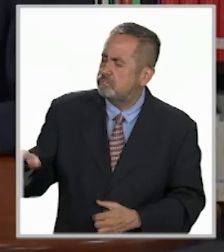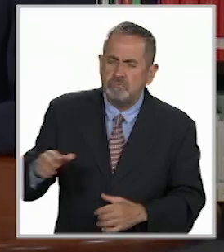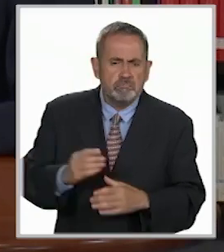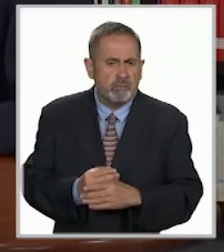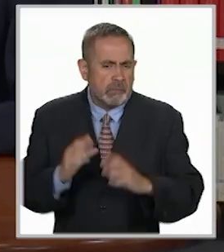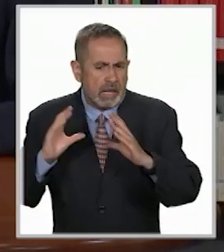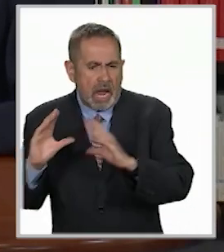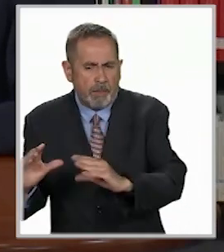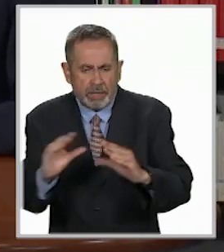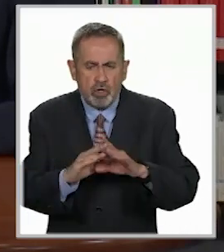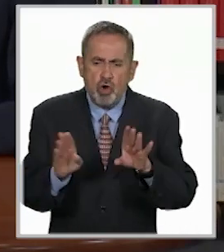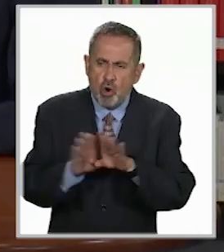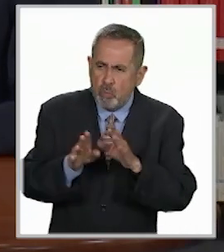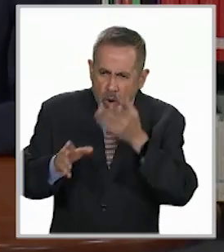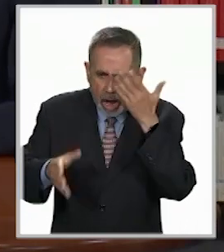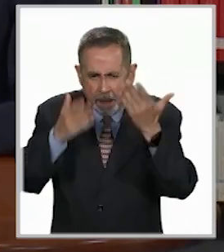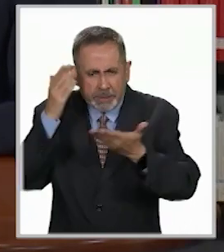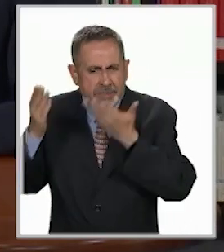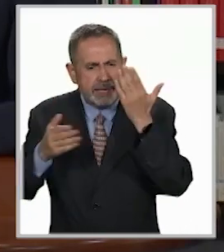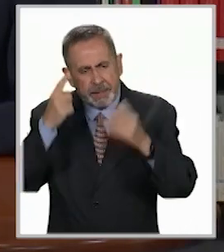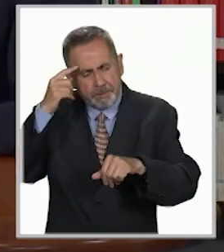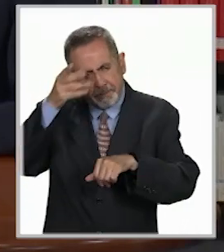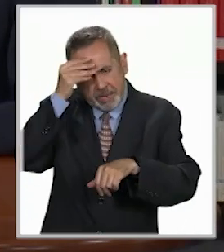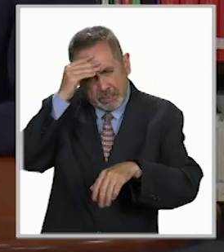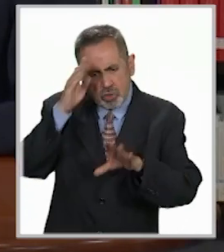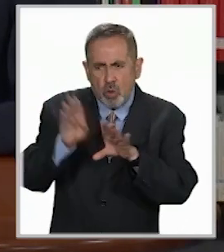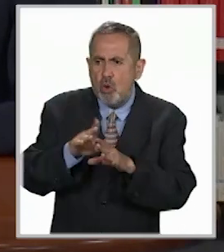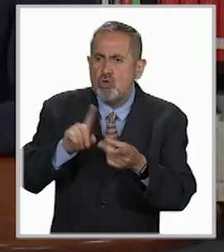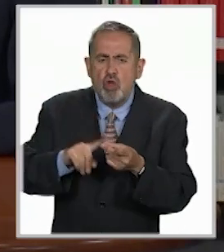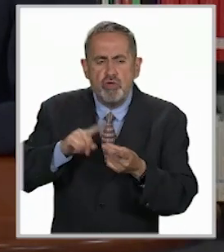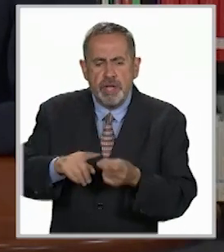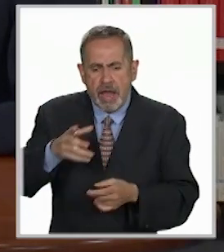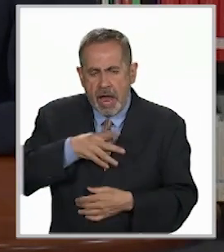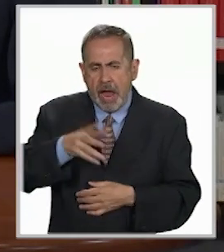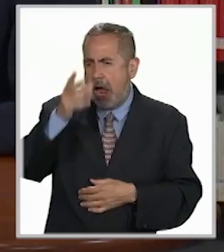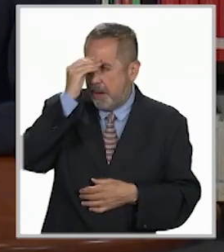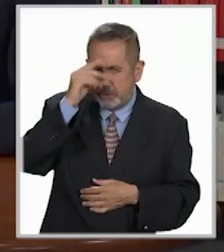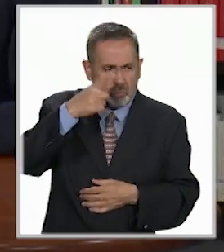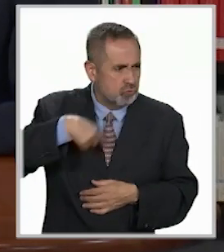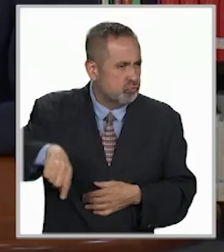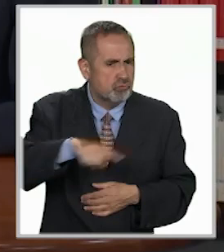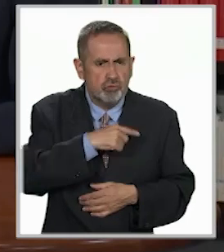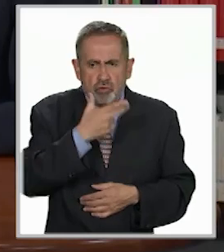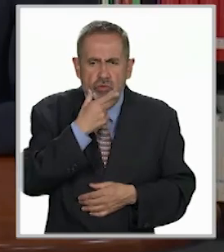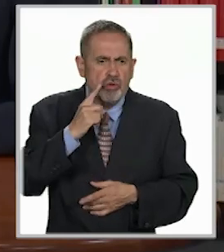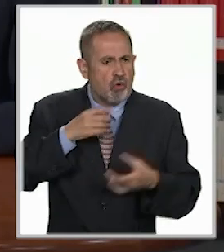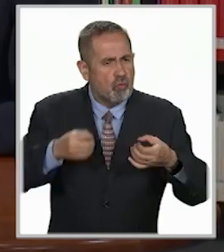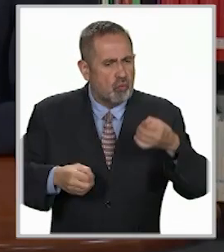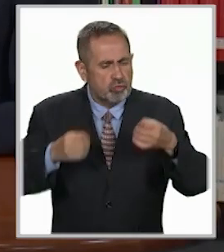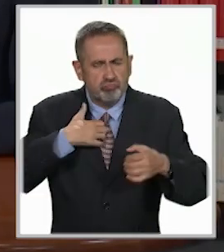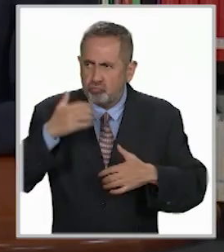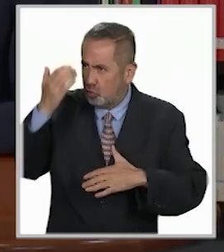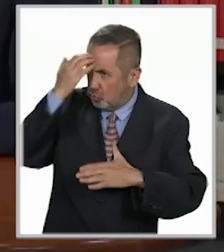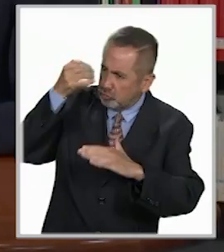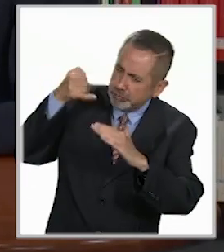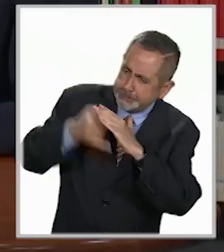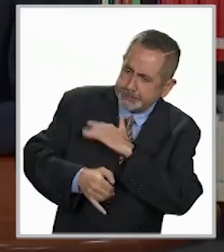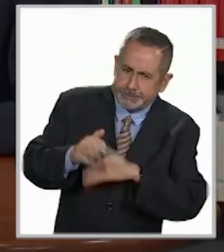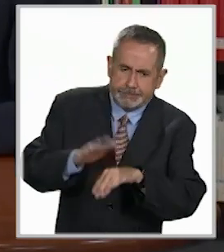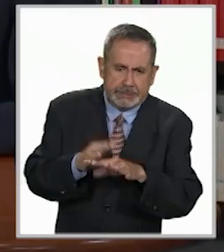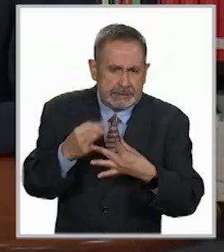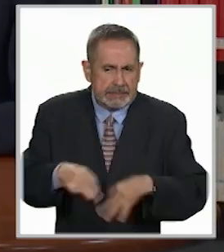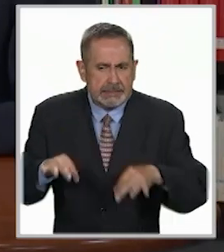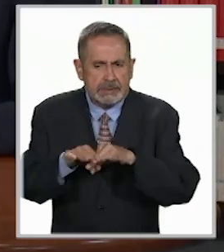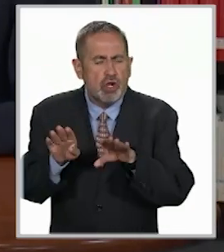capacitación, trabajar estos temas y profundizar en ellos? ¿Cómo podemos formar a las personas juzgadoras para conocer